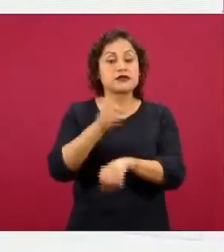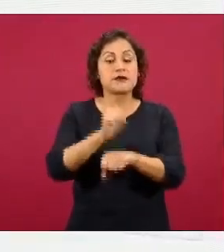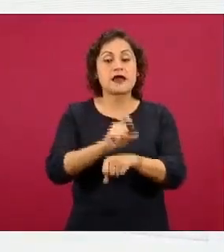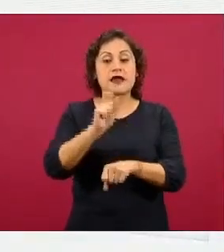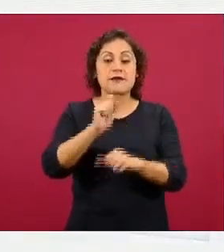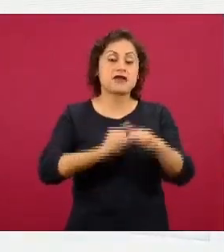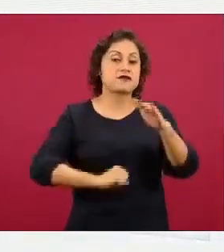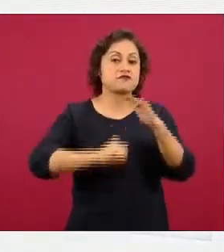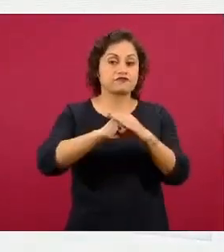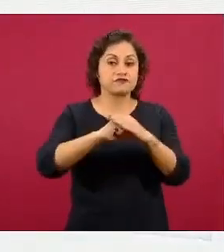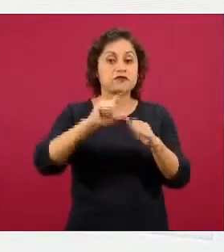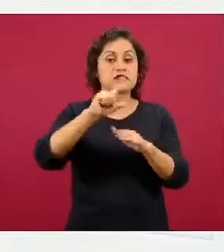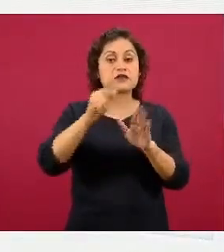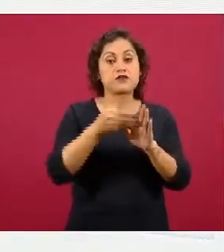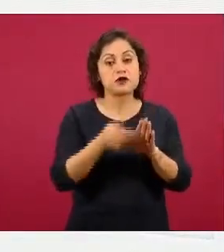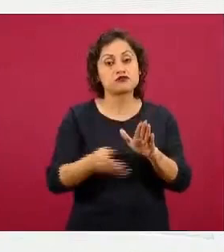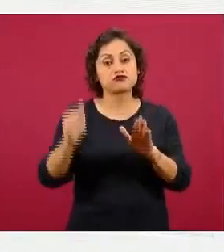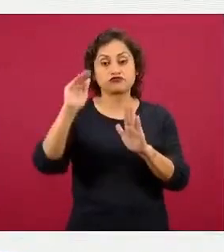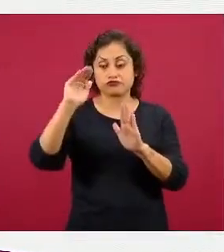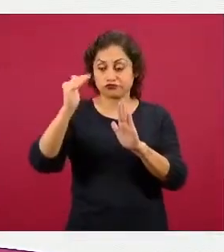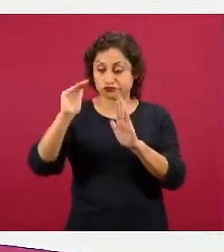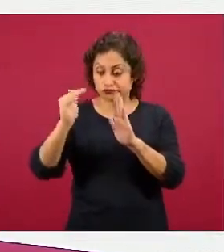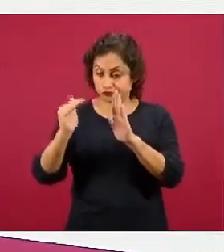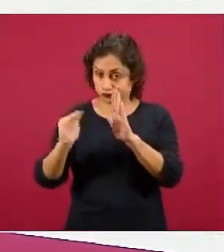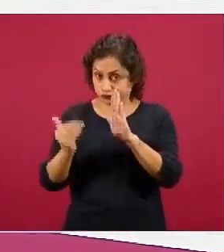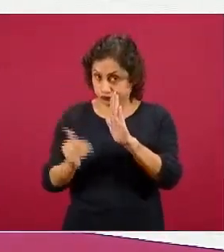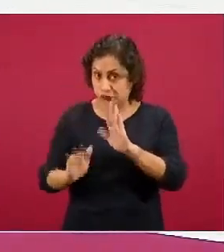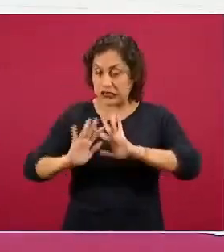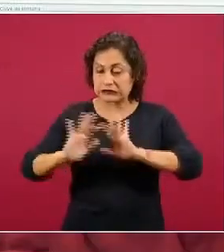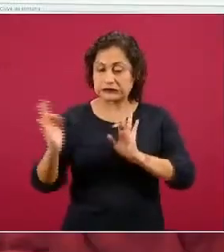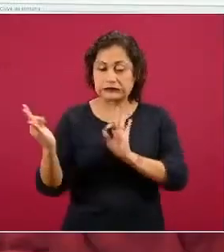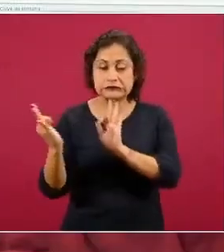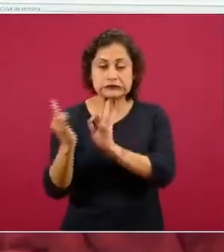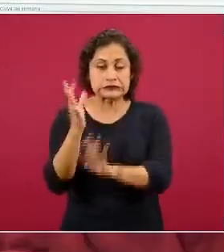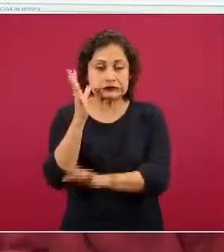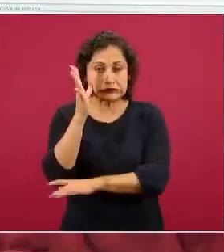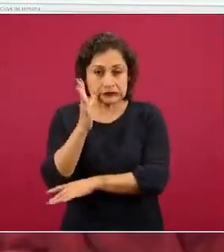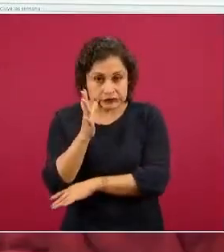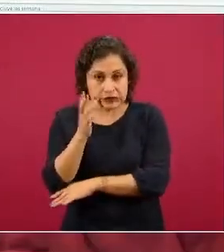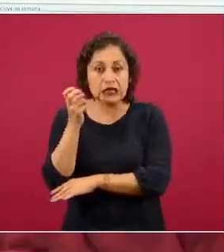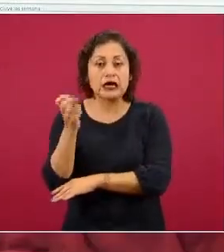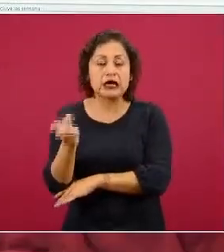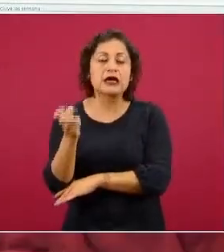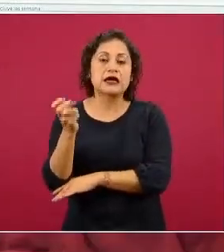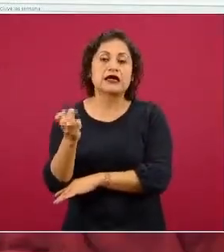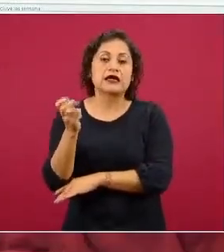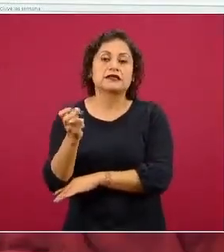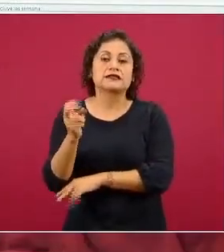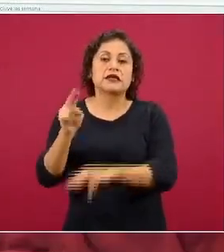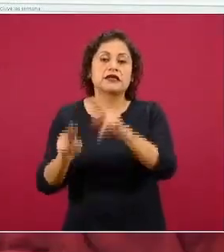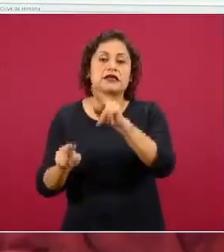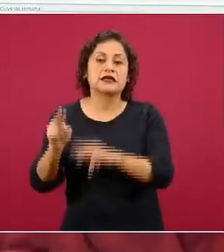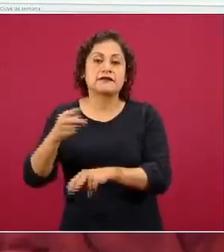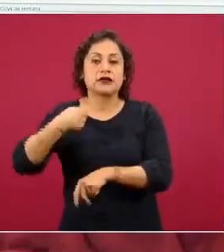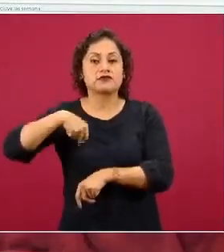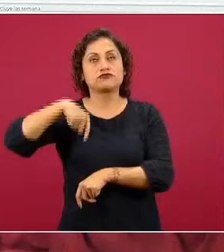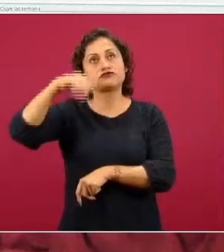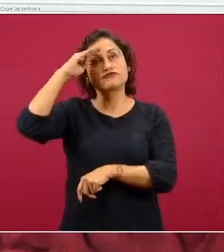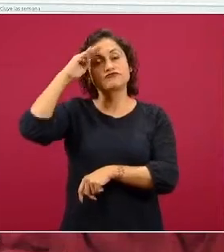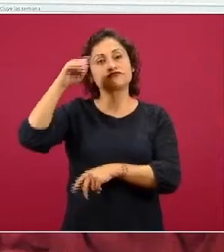20 prácticamente ha ido descendiendo y ya está muy cerca del nivel de lo esperado de acuerdo a los últimos 5